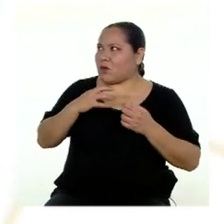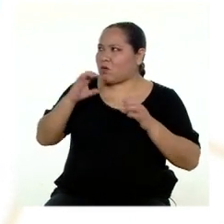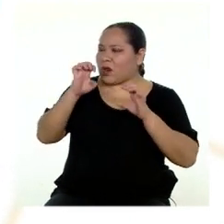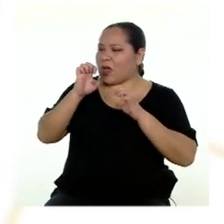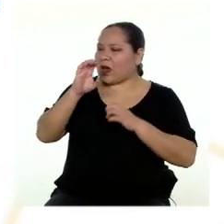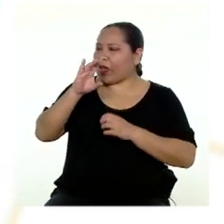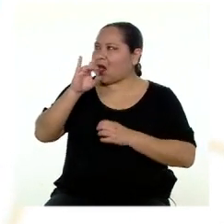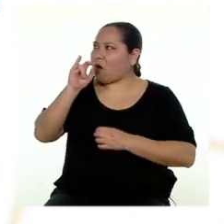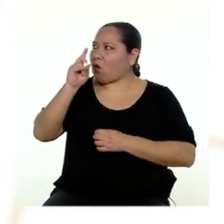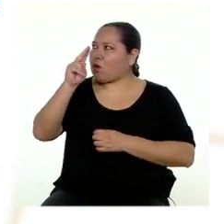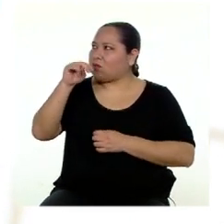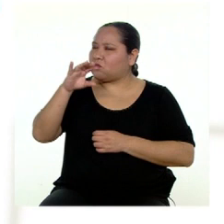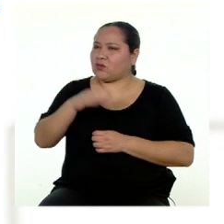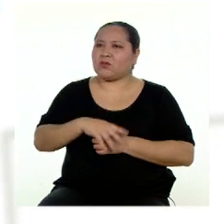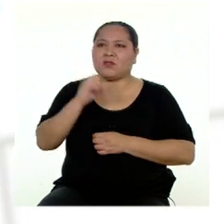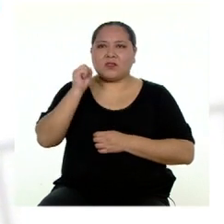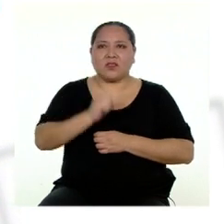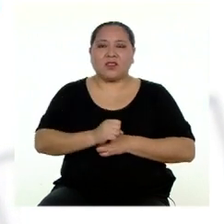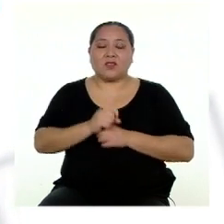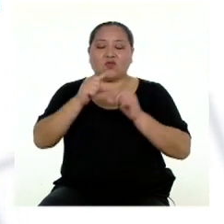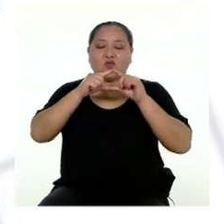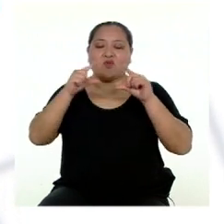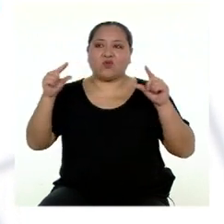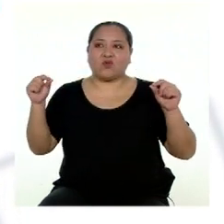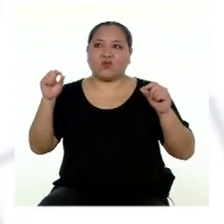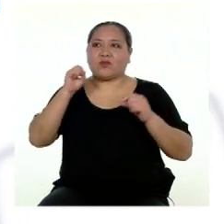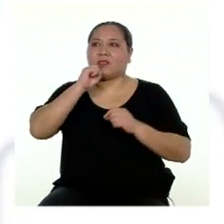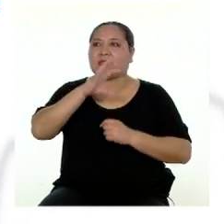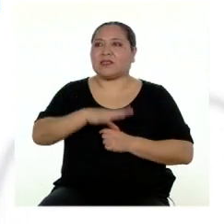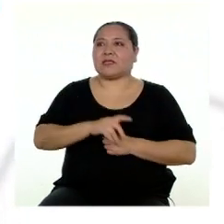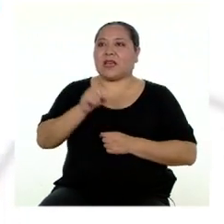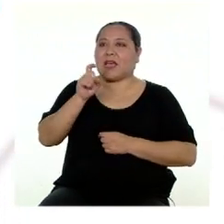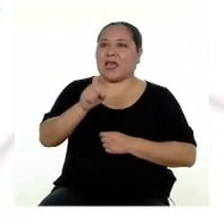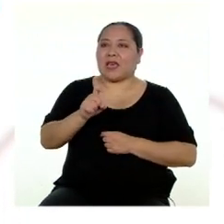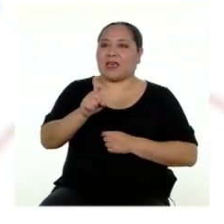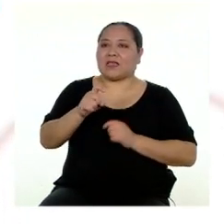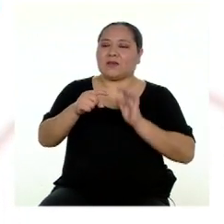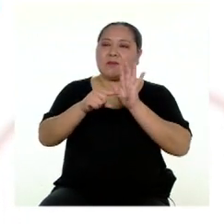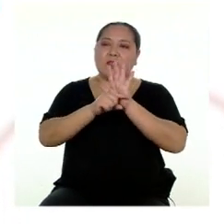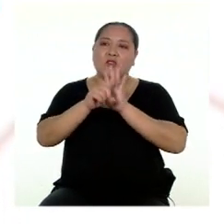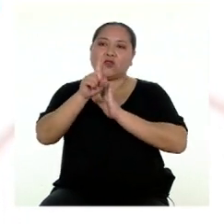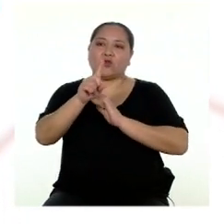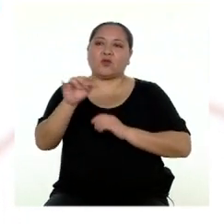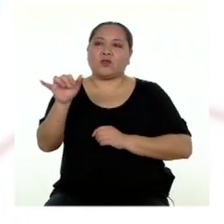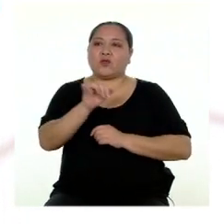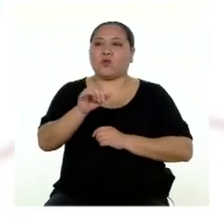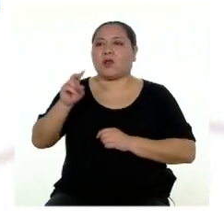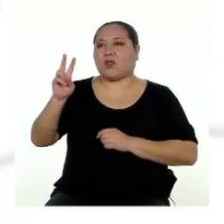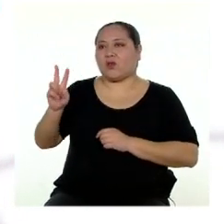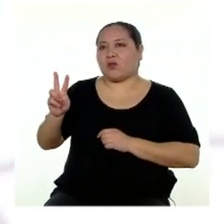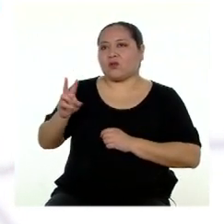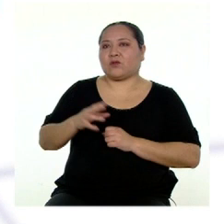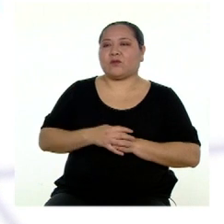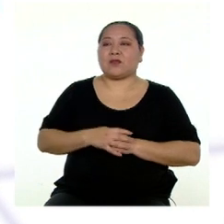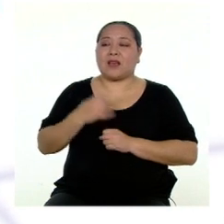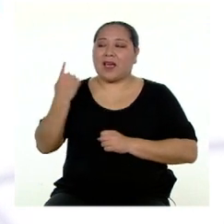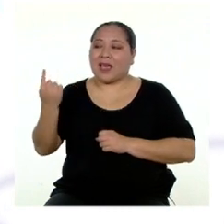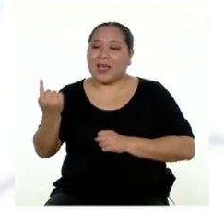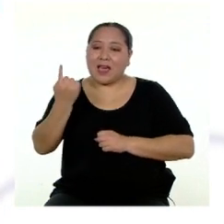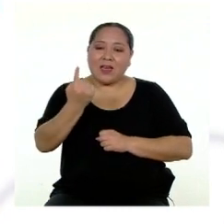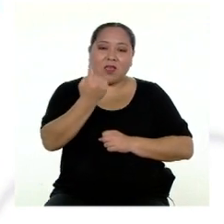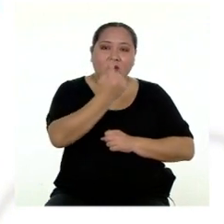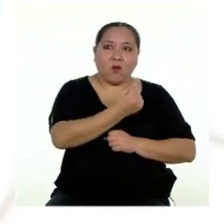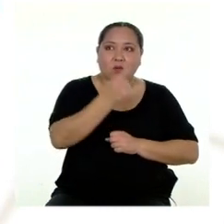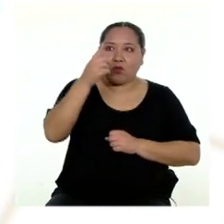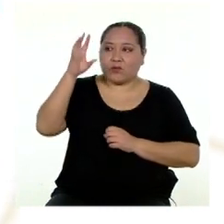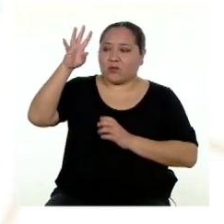Claro que sí, Yanira. Tu ecuación final sería decir que x menos 1 es igual a 2. Cada una de las expresiones